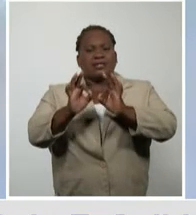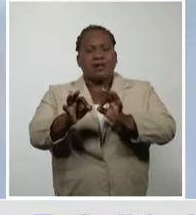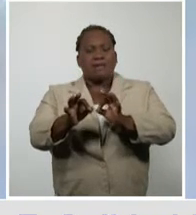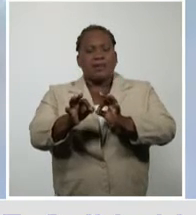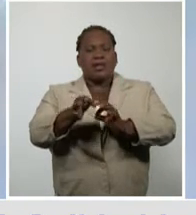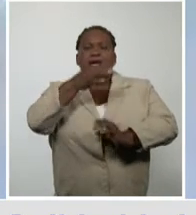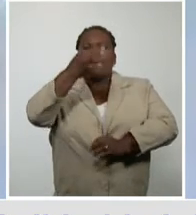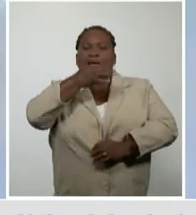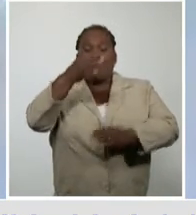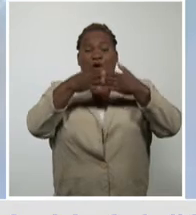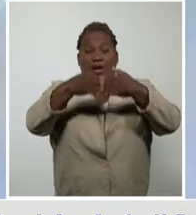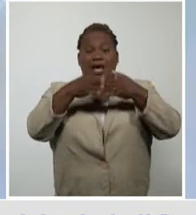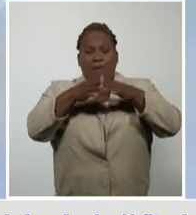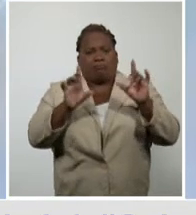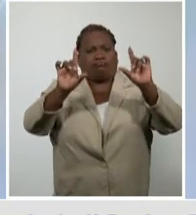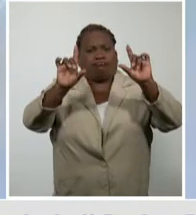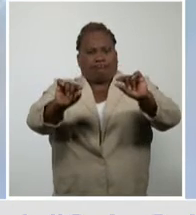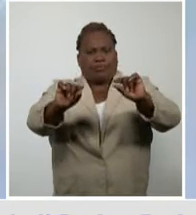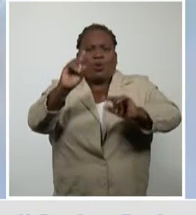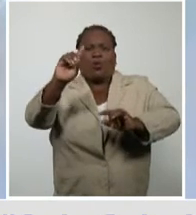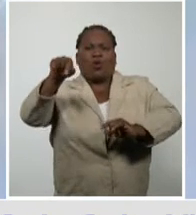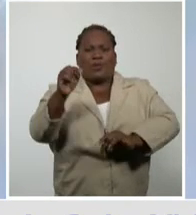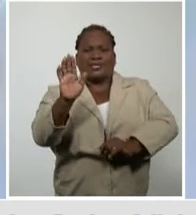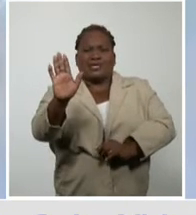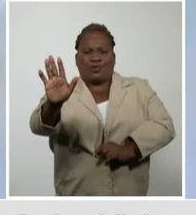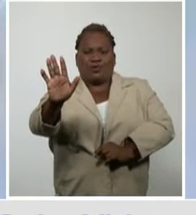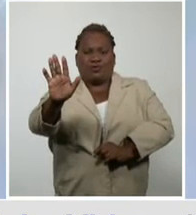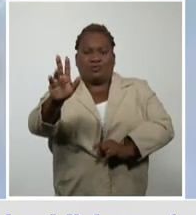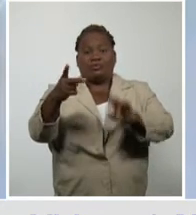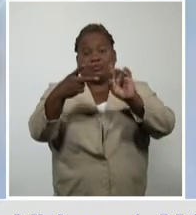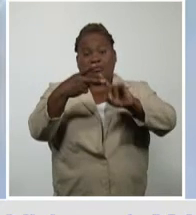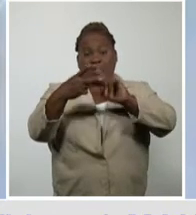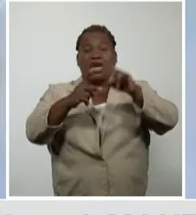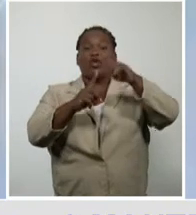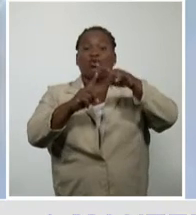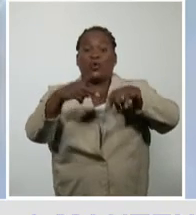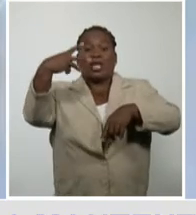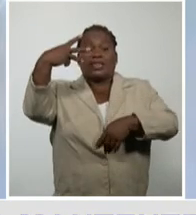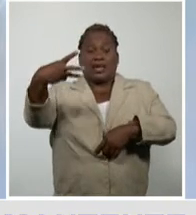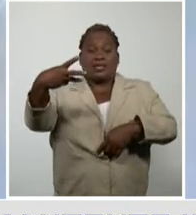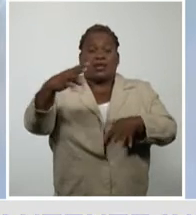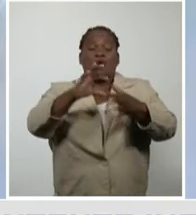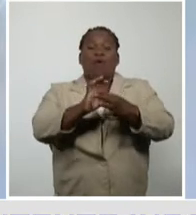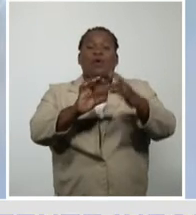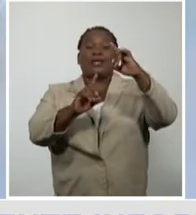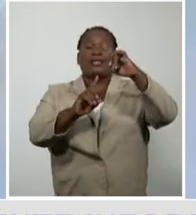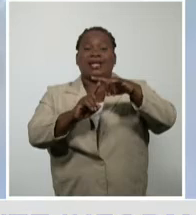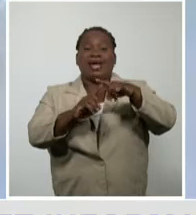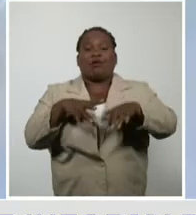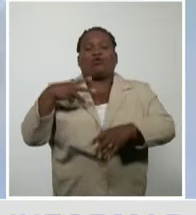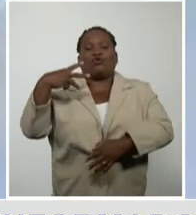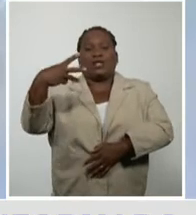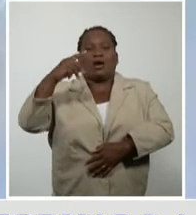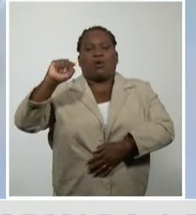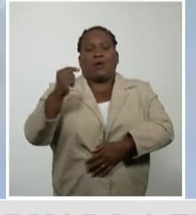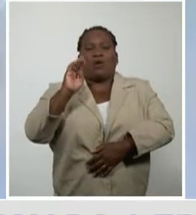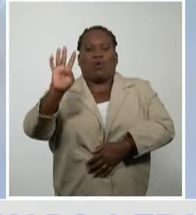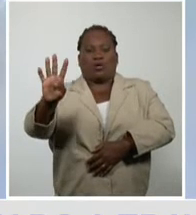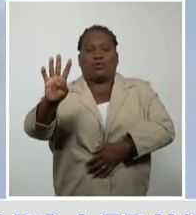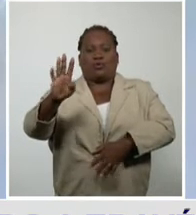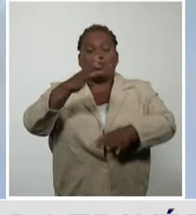de Granma con 1,5%, seguida de Las Tunas con 3% y de Guantánamo con 3,4%.